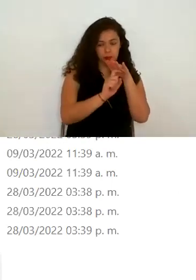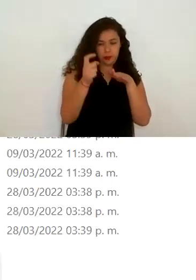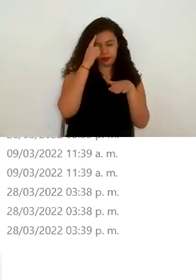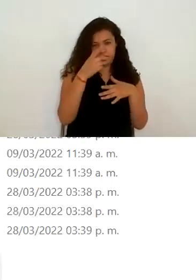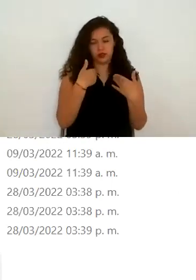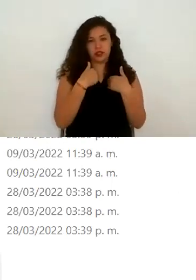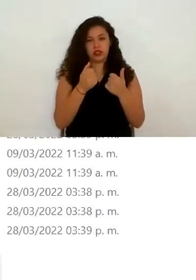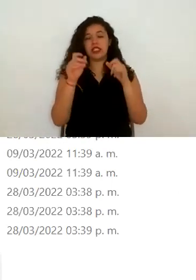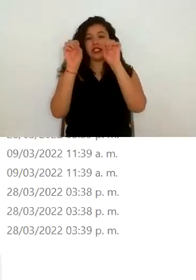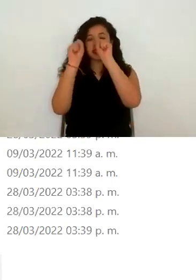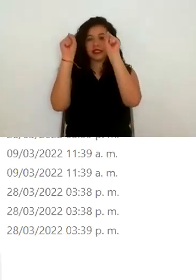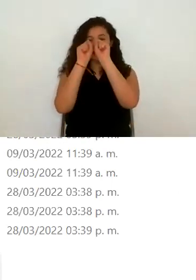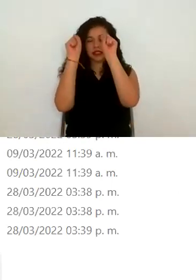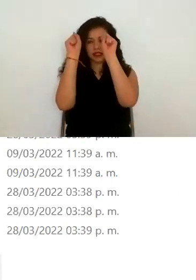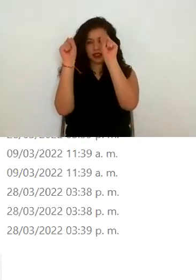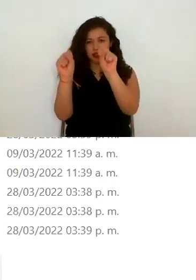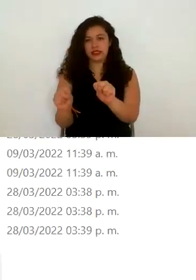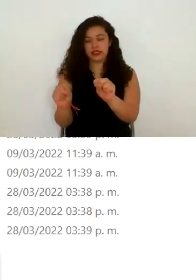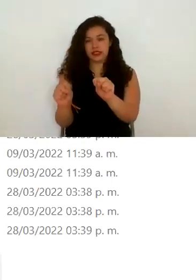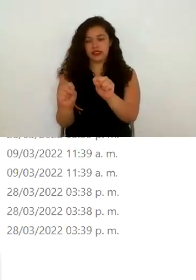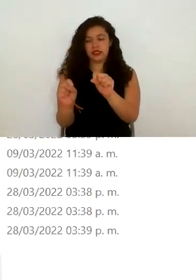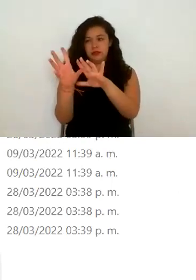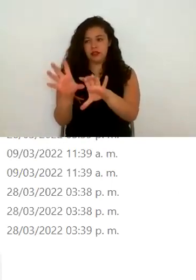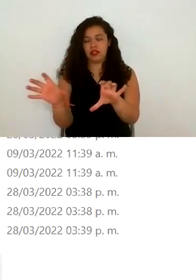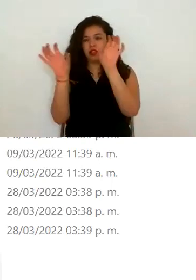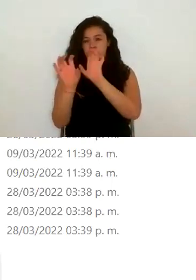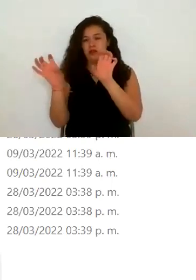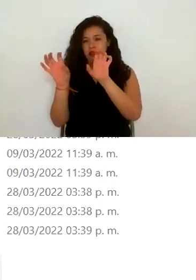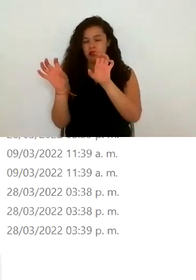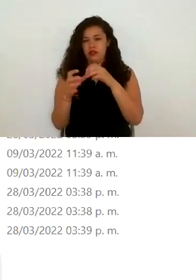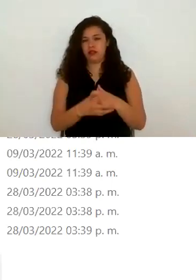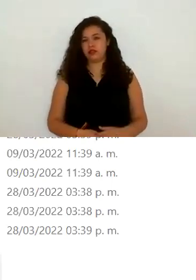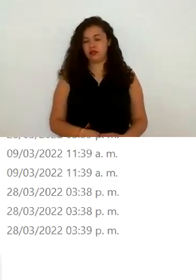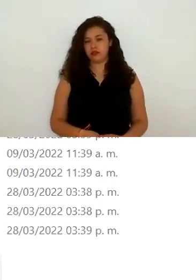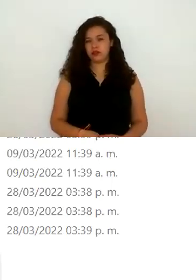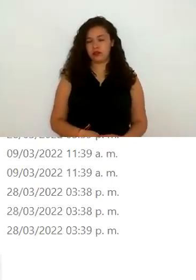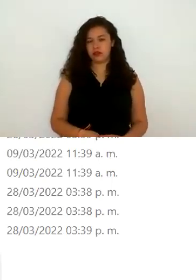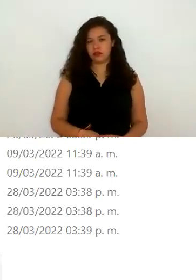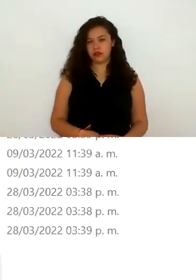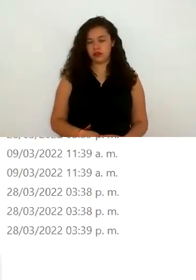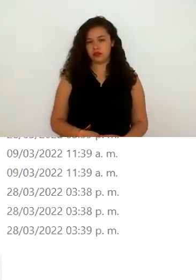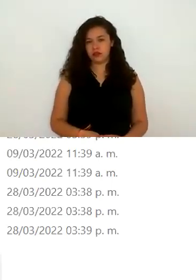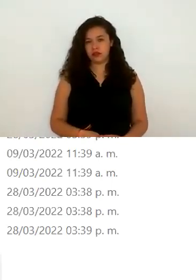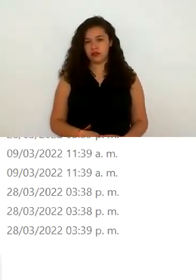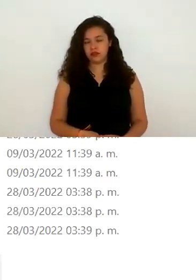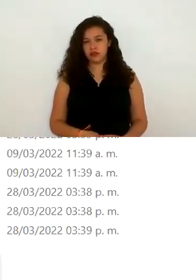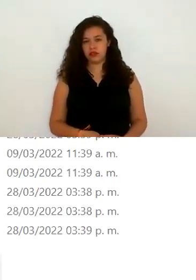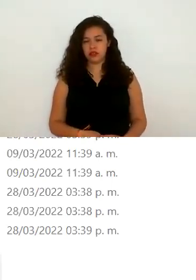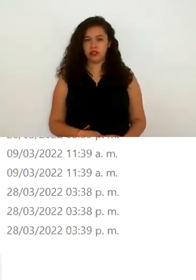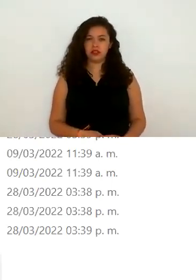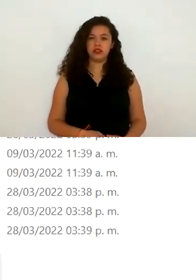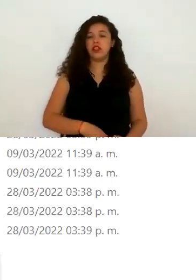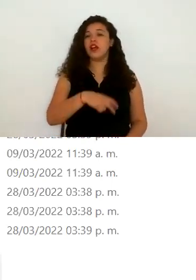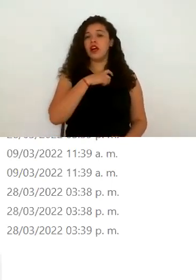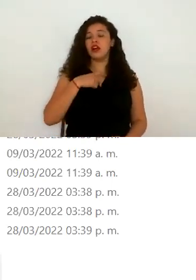un sistema digital. Entonces, debo hacer una clasificación por